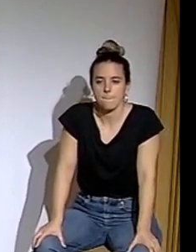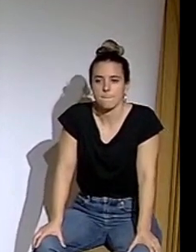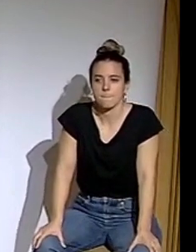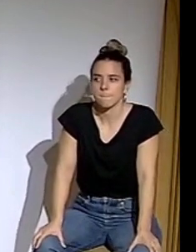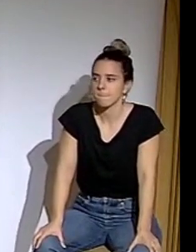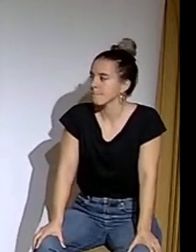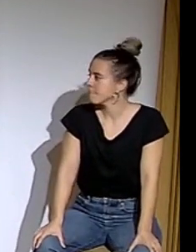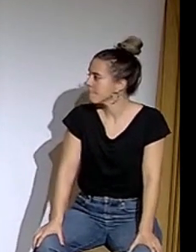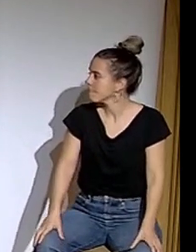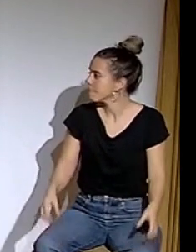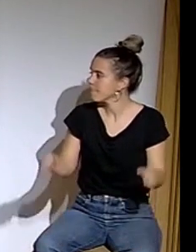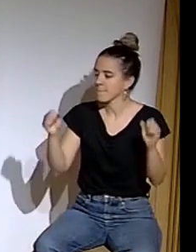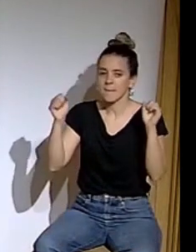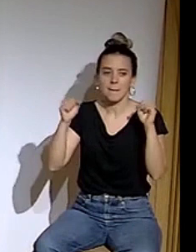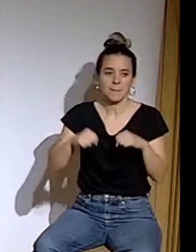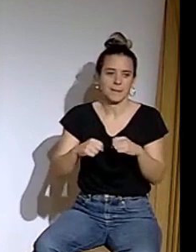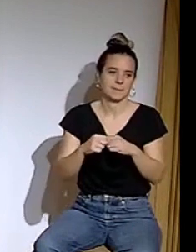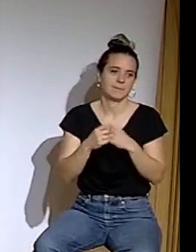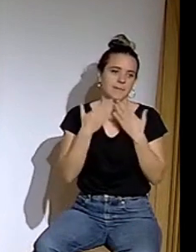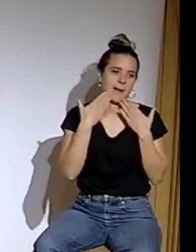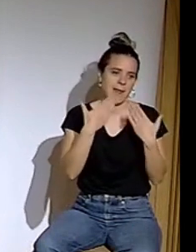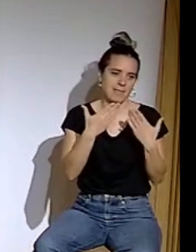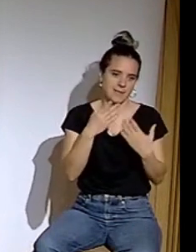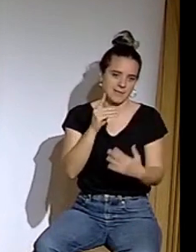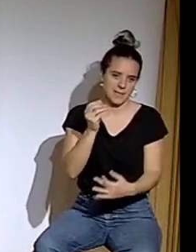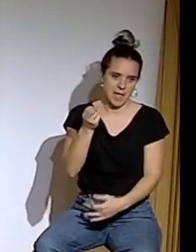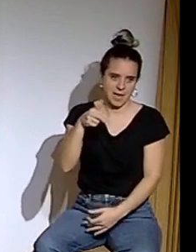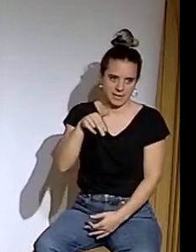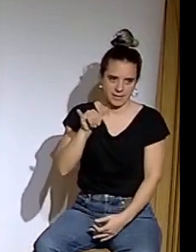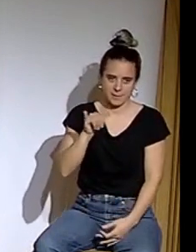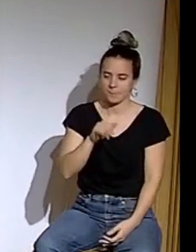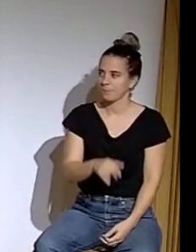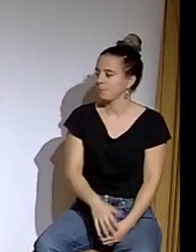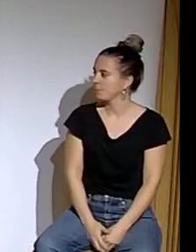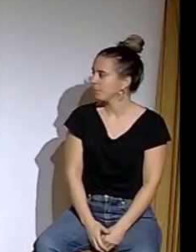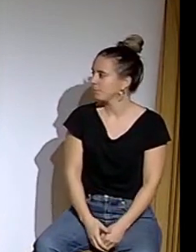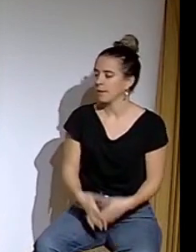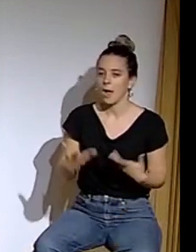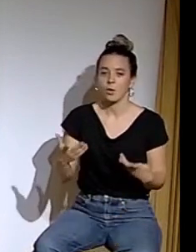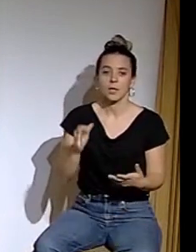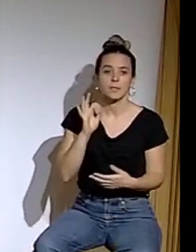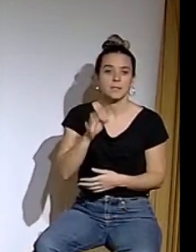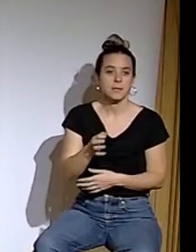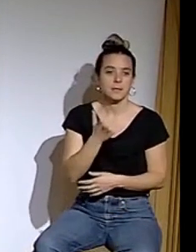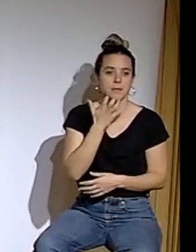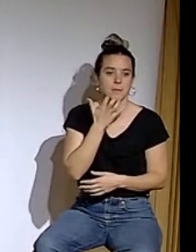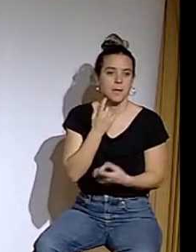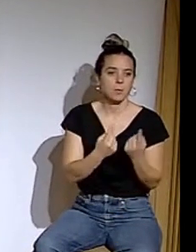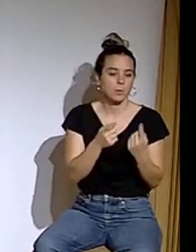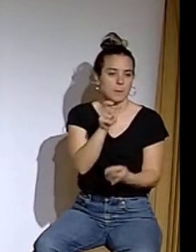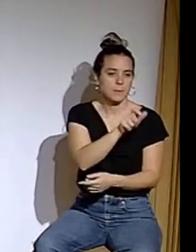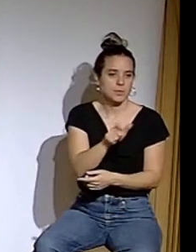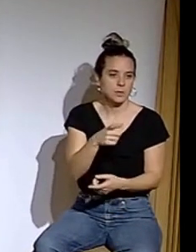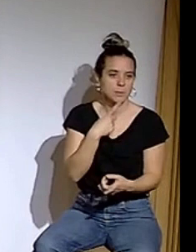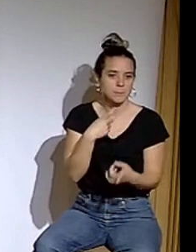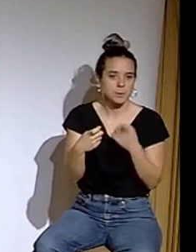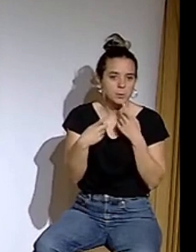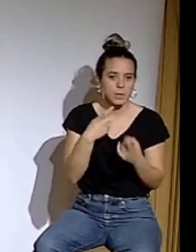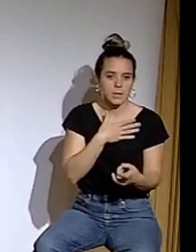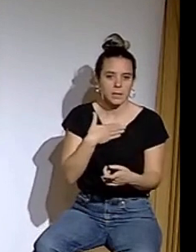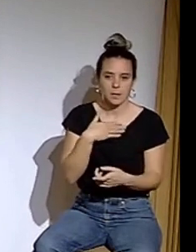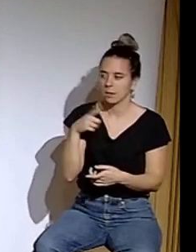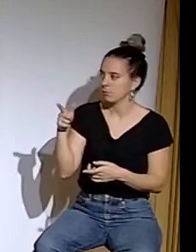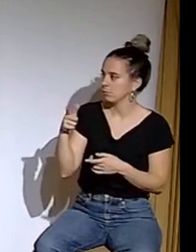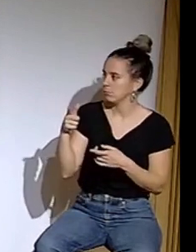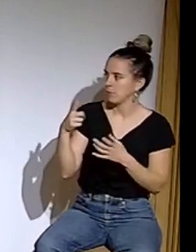vale Dani Muchísimas gracias Pues ahora sí si alguien se anima quiere hacer alguna pregunta les